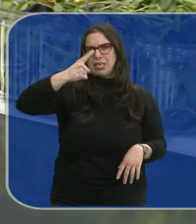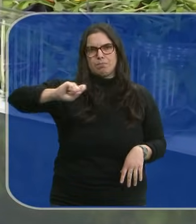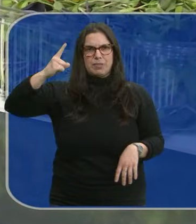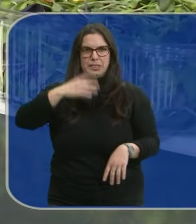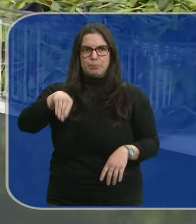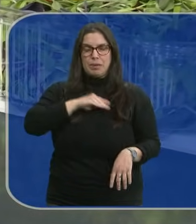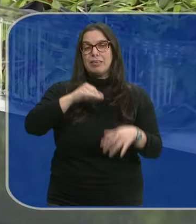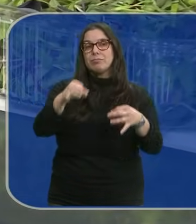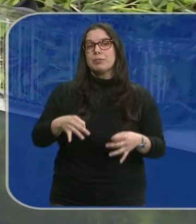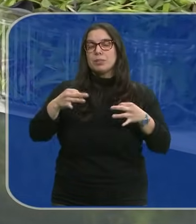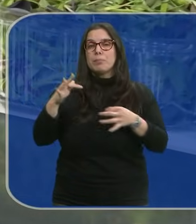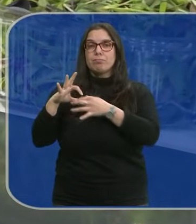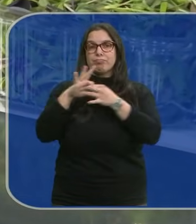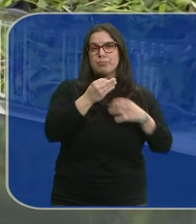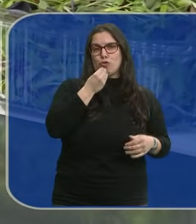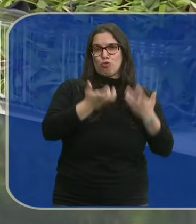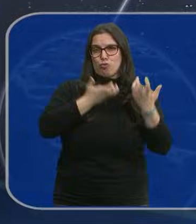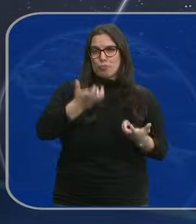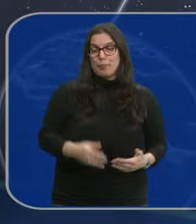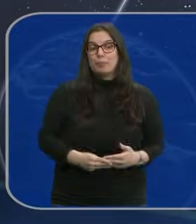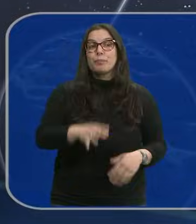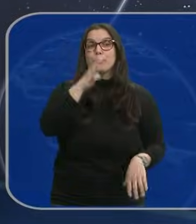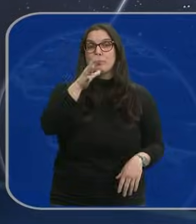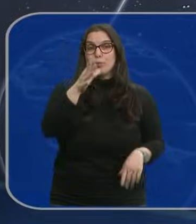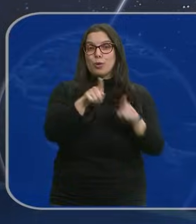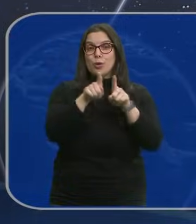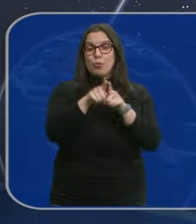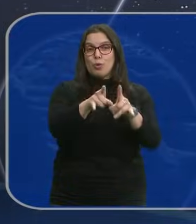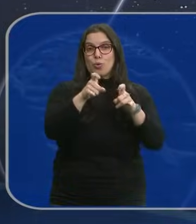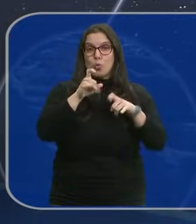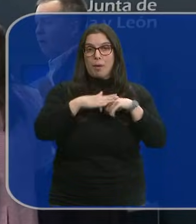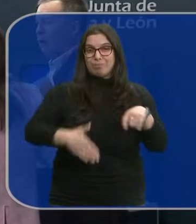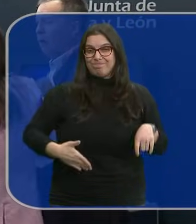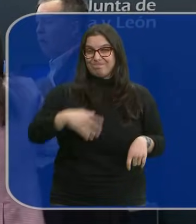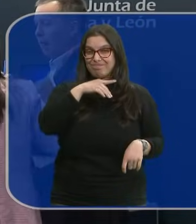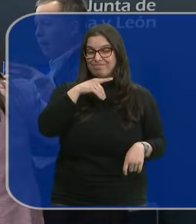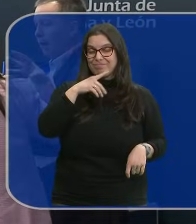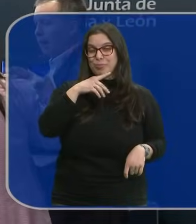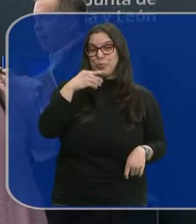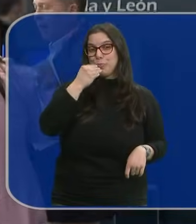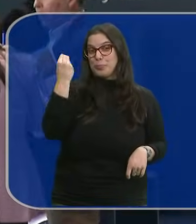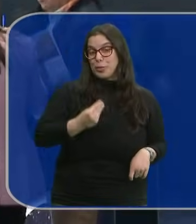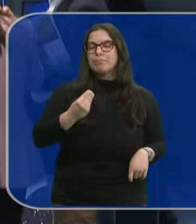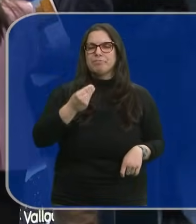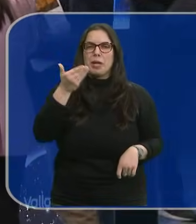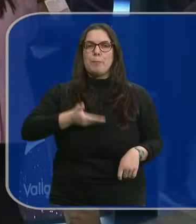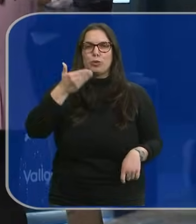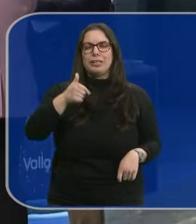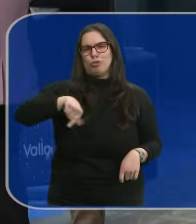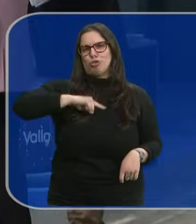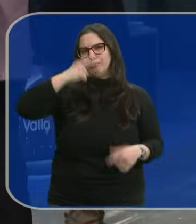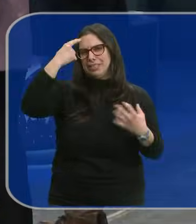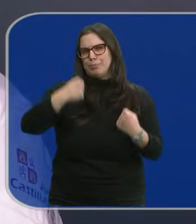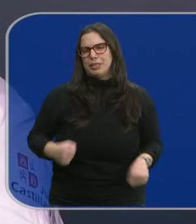Y siempre acompañados de una rica gastronomía, porque conquistar por el estómago también es importante, y de eso en Castilla y León